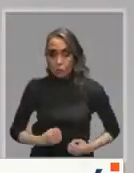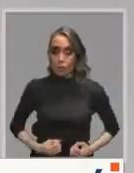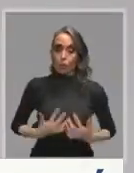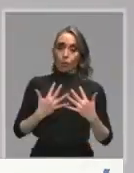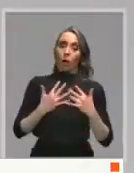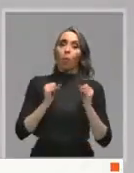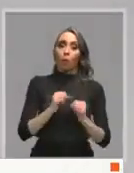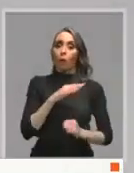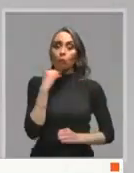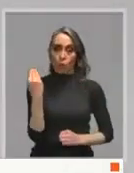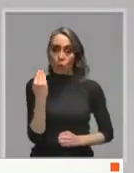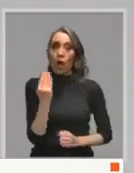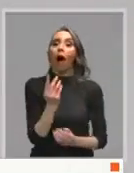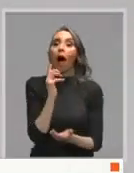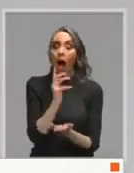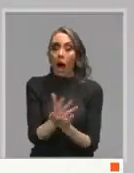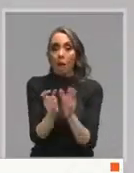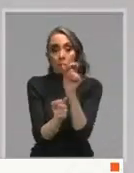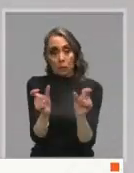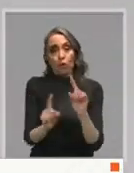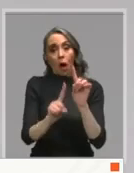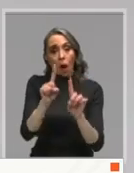Tiene mortalidad,